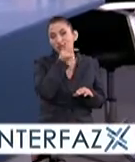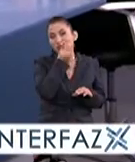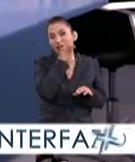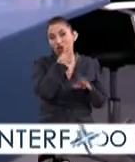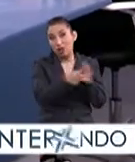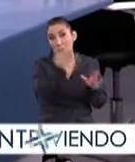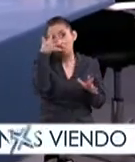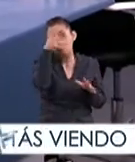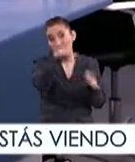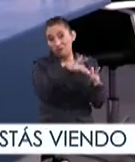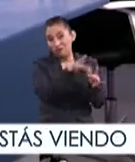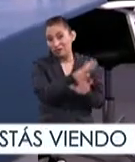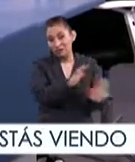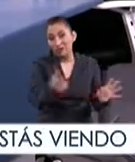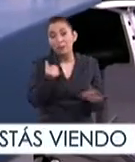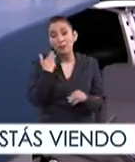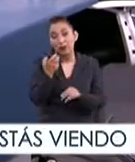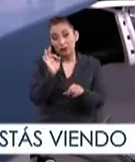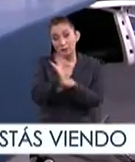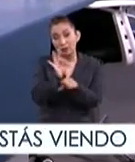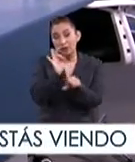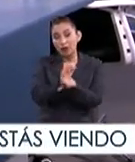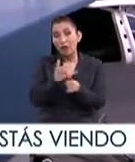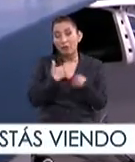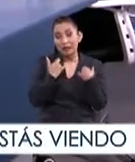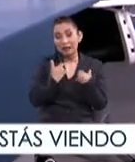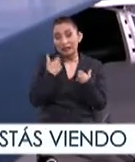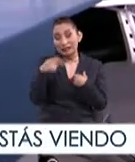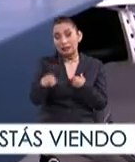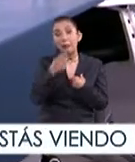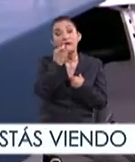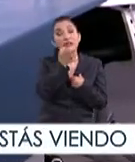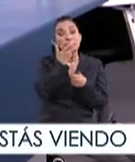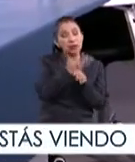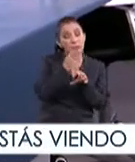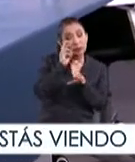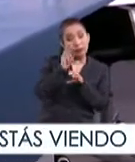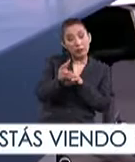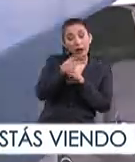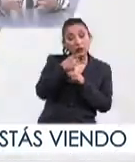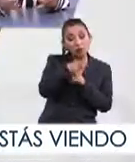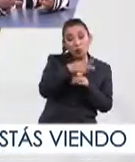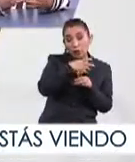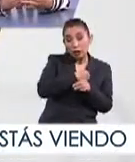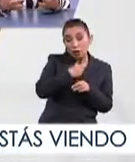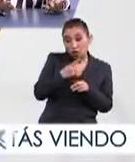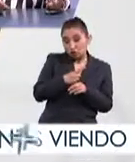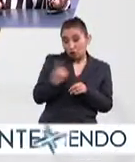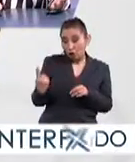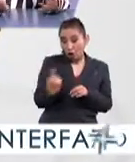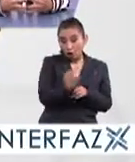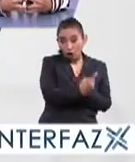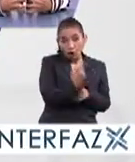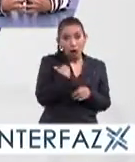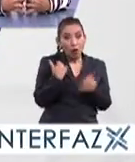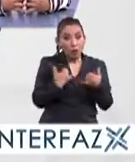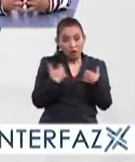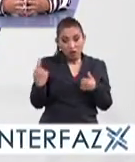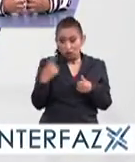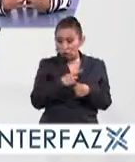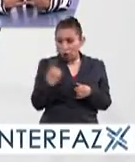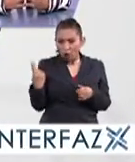que pues sí protege a muchos menores, sobre todo el gobierno de Estados Unidos considera que el simple hecho de haber dejado ir a tu hijo chico o a tu